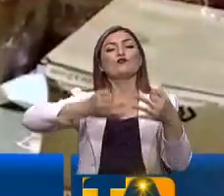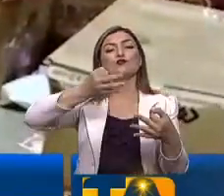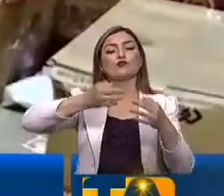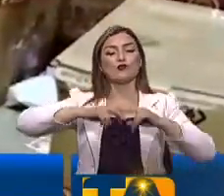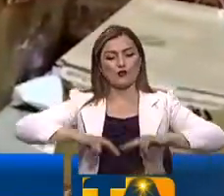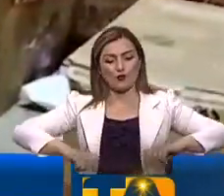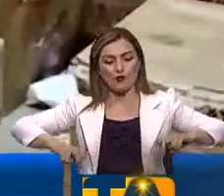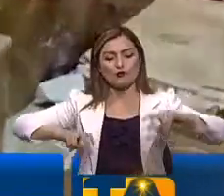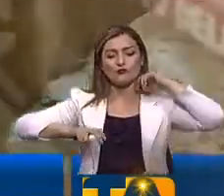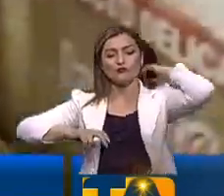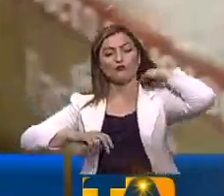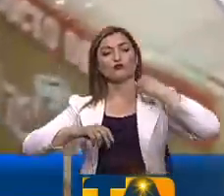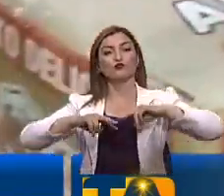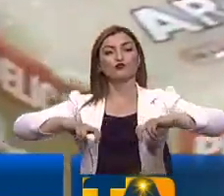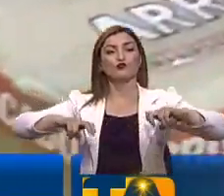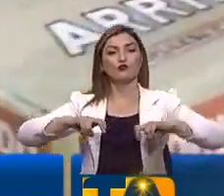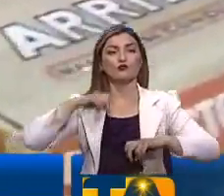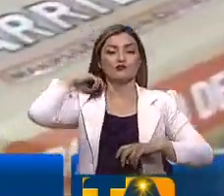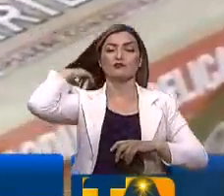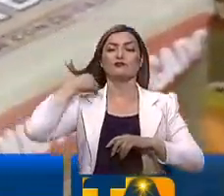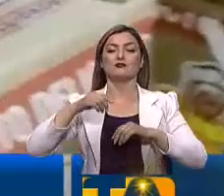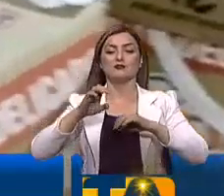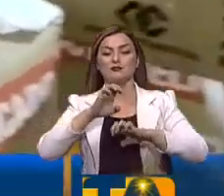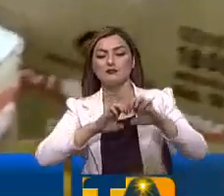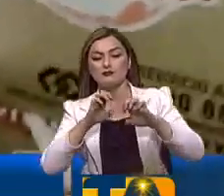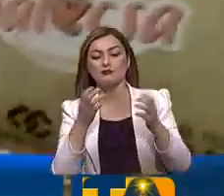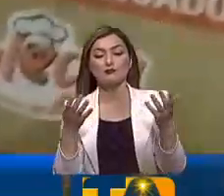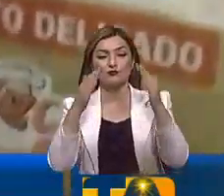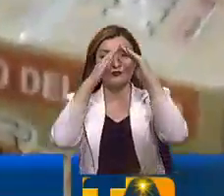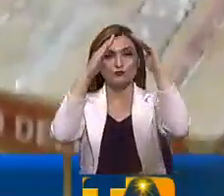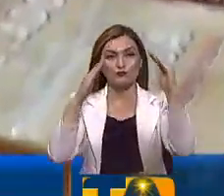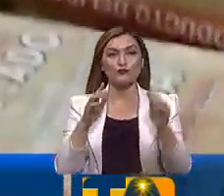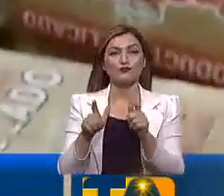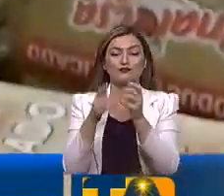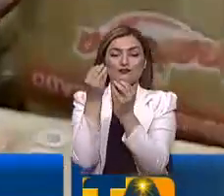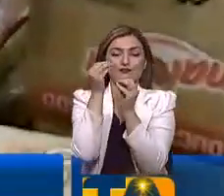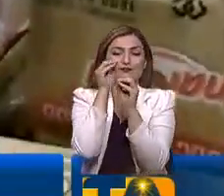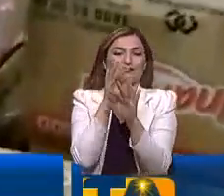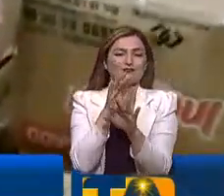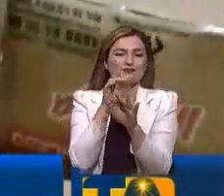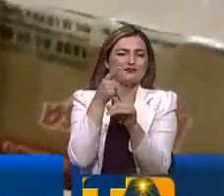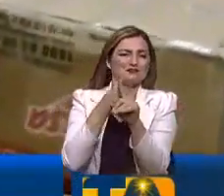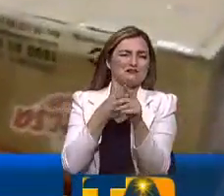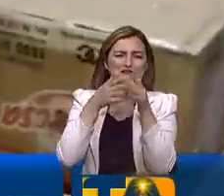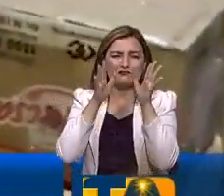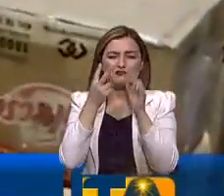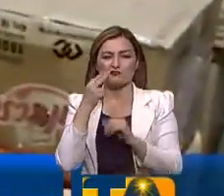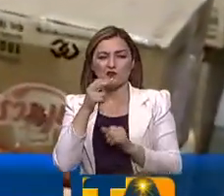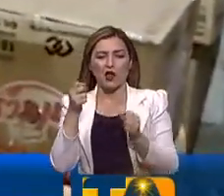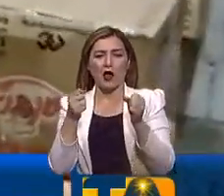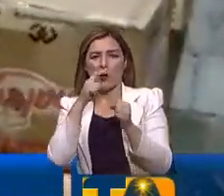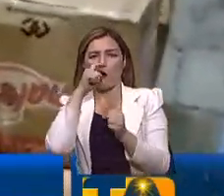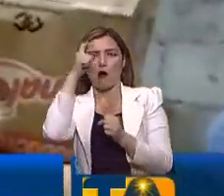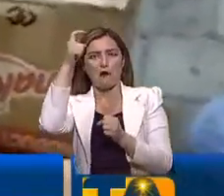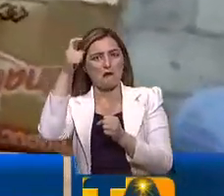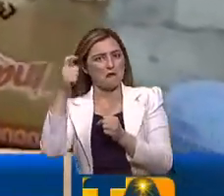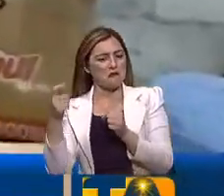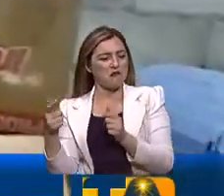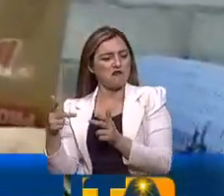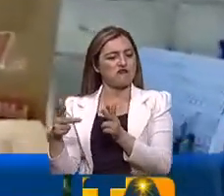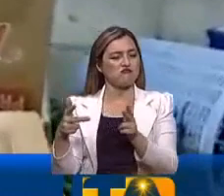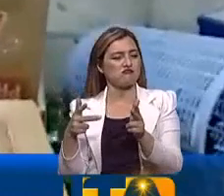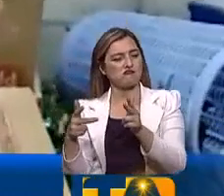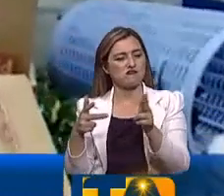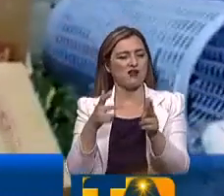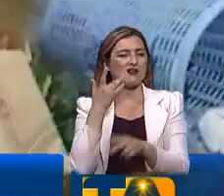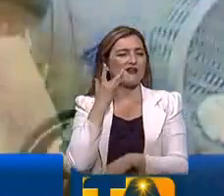de investigación, pudieron detectar la casa hasta donde, según información de moradores, en lo que va de diciembre observaban la llegada de vehículos de alta gama